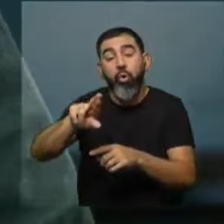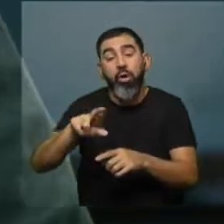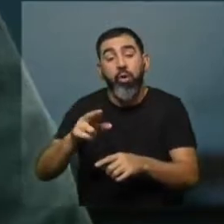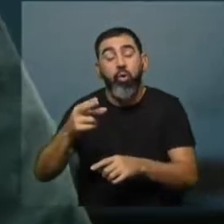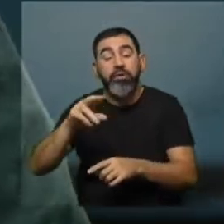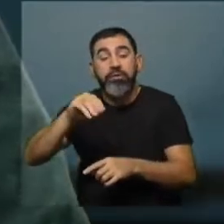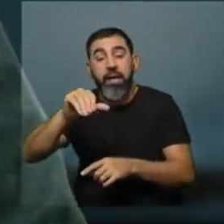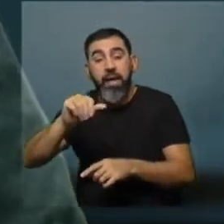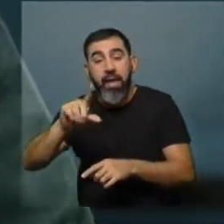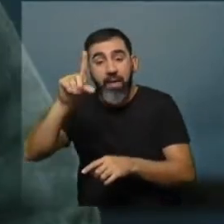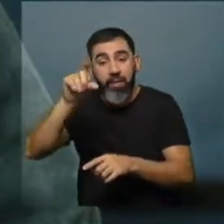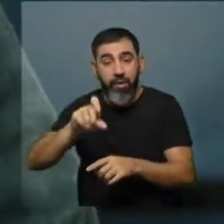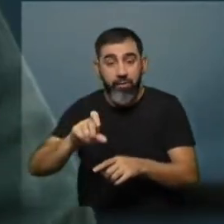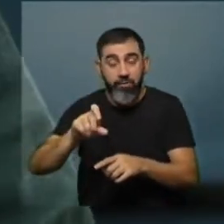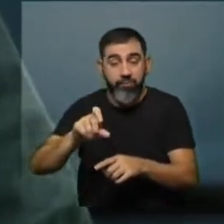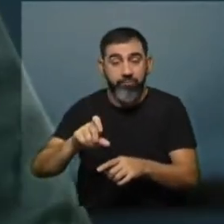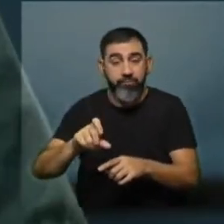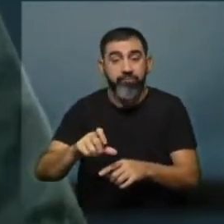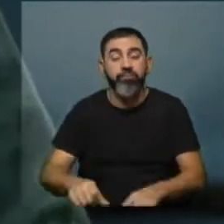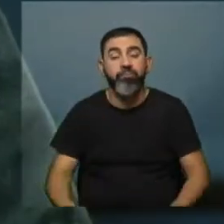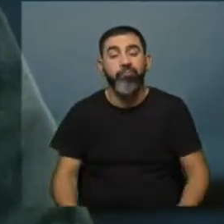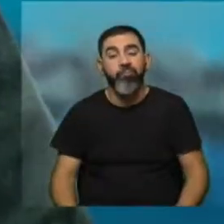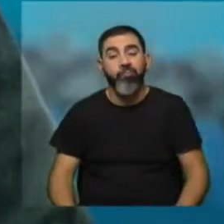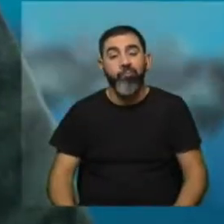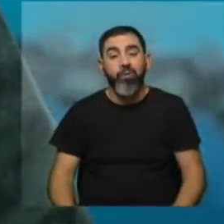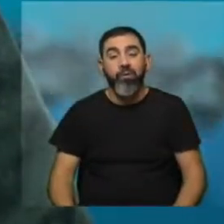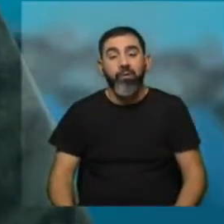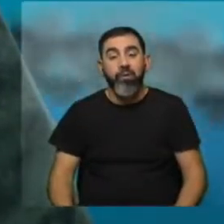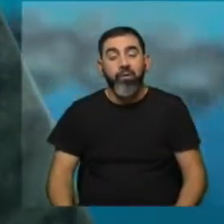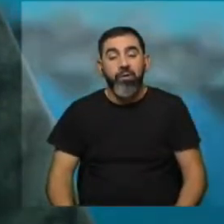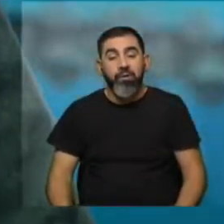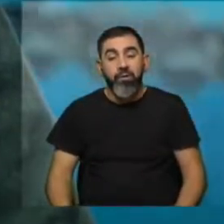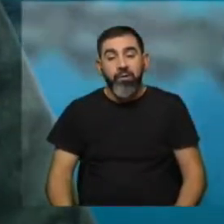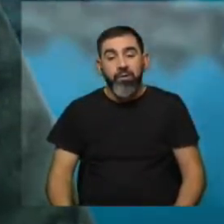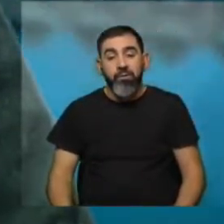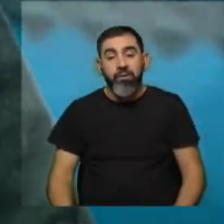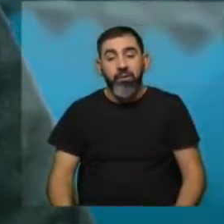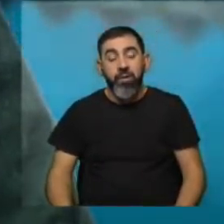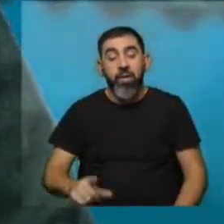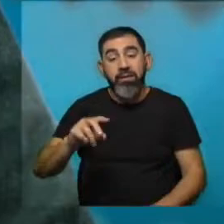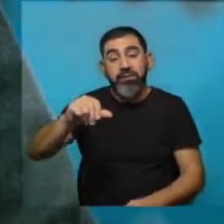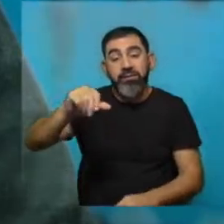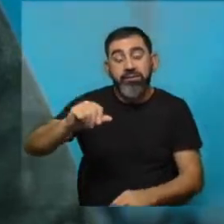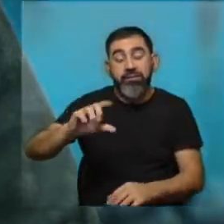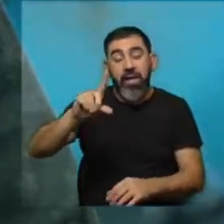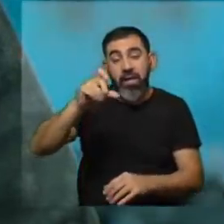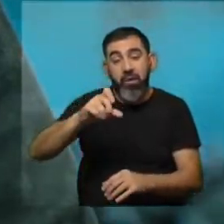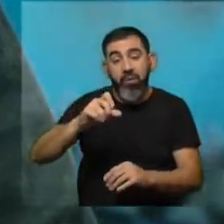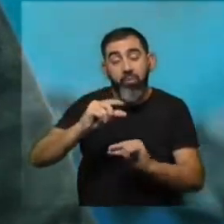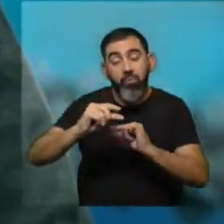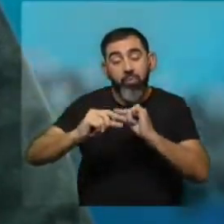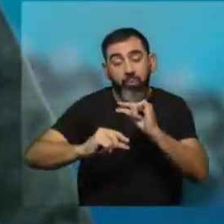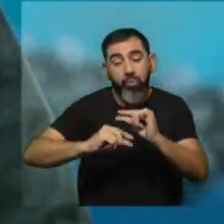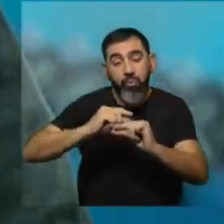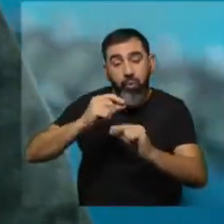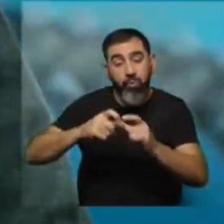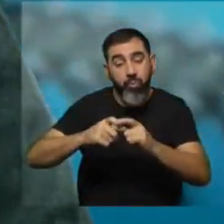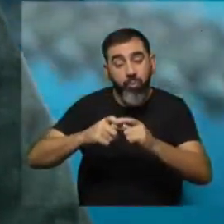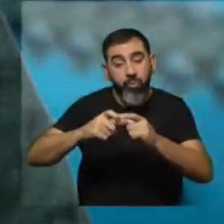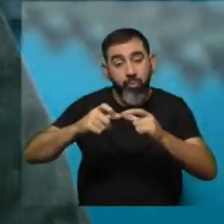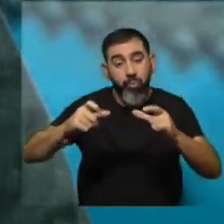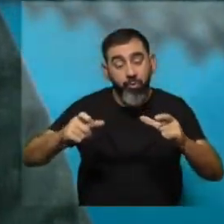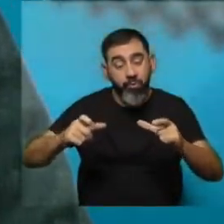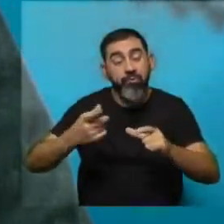de agua a través de la represa y usar el agua que está bajo influencia del Río de la Plata. El aumento de la salinidad fue paulatino y que,